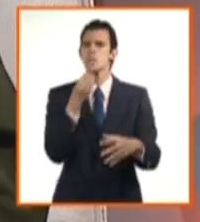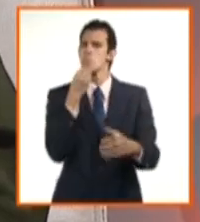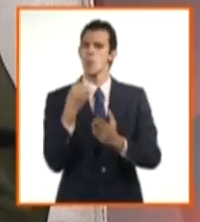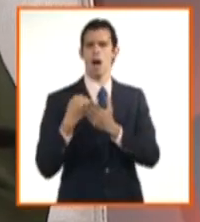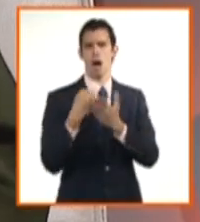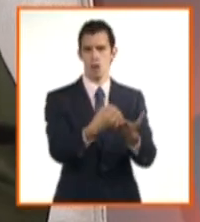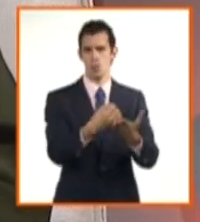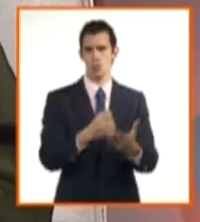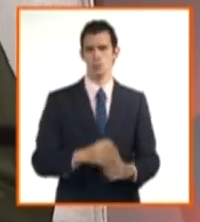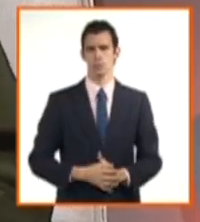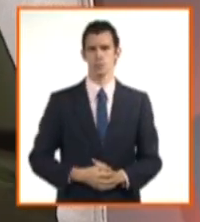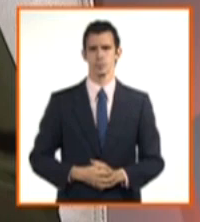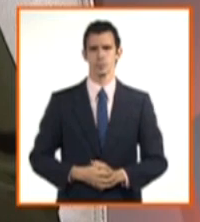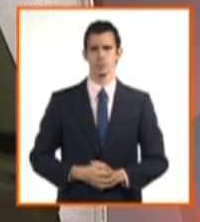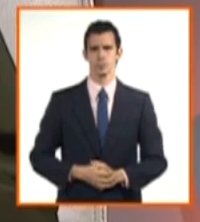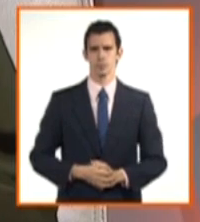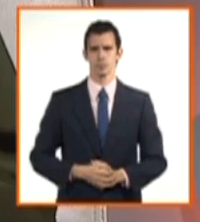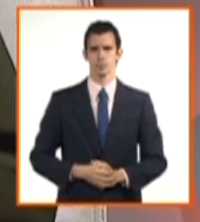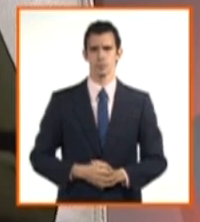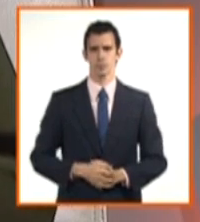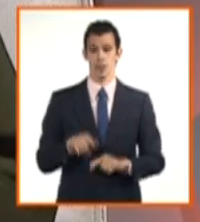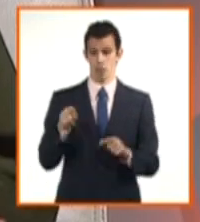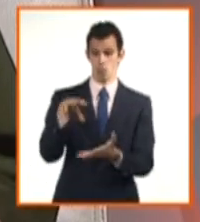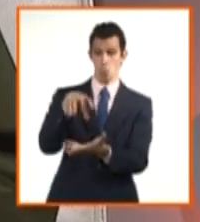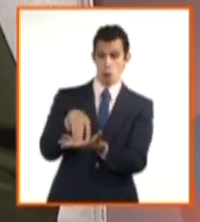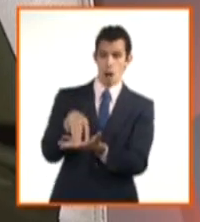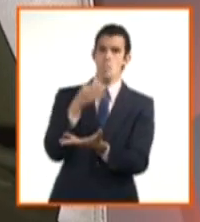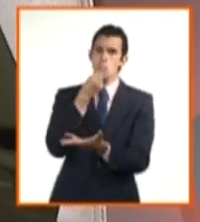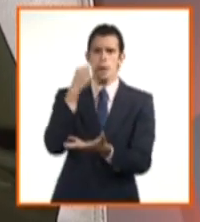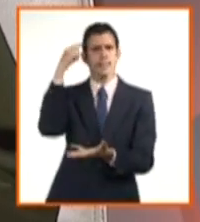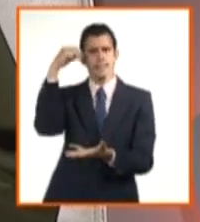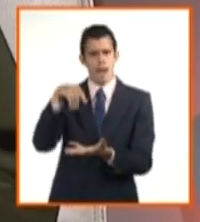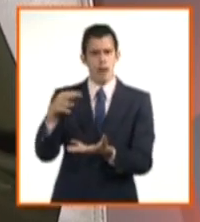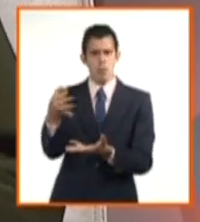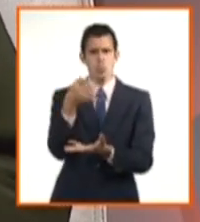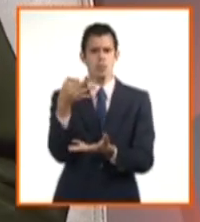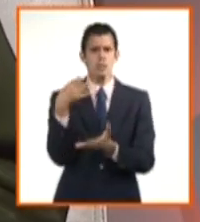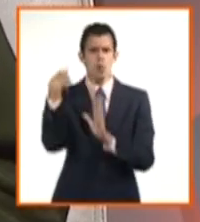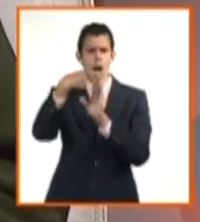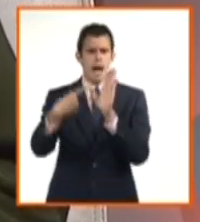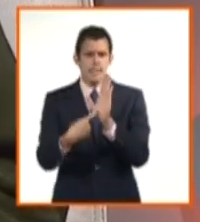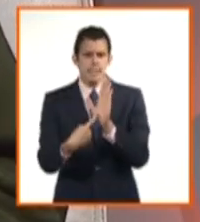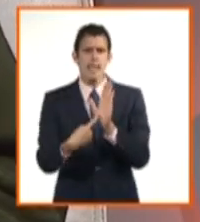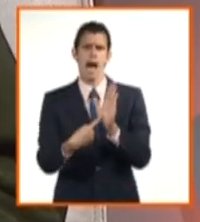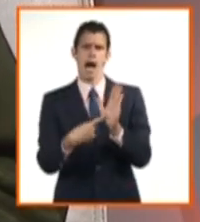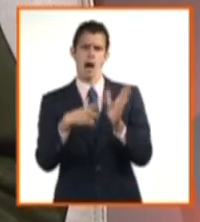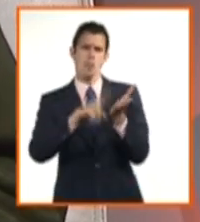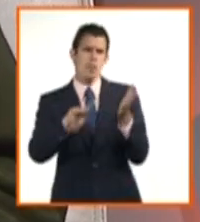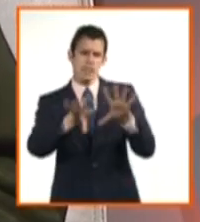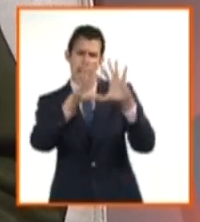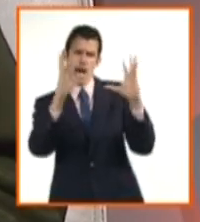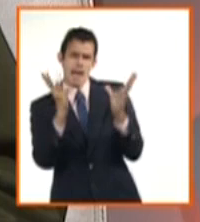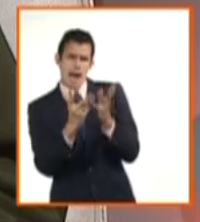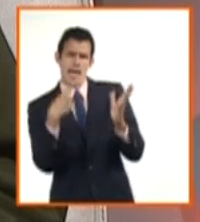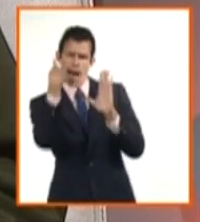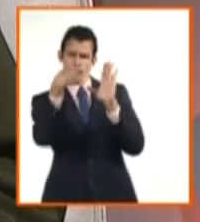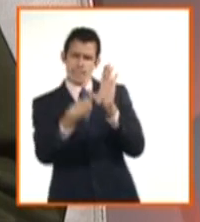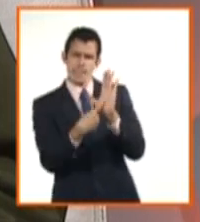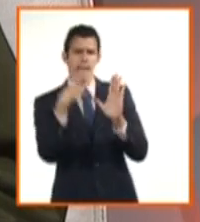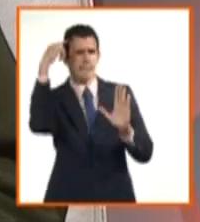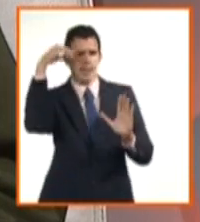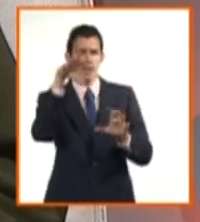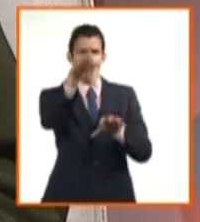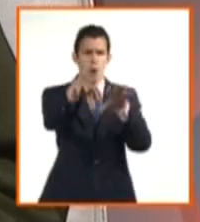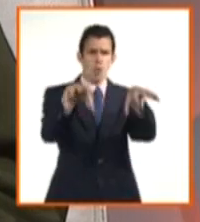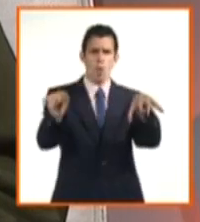partir de aquí entonces que se pueden tomar una serie de medidas también se está trabajando en el fortalecimiento del sistema de vigilancia le traten pra no eso es uno de los